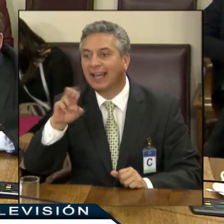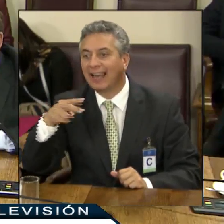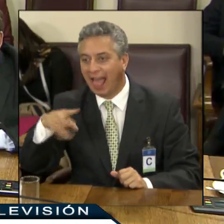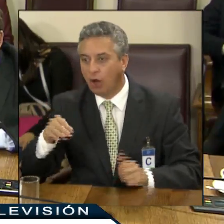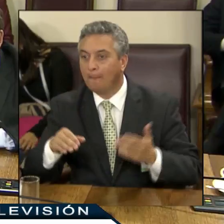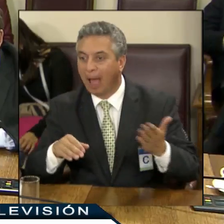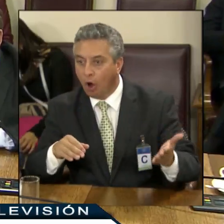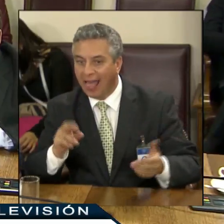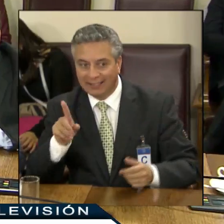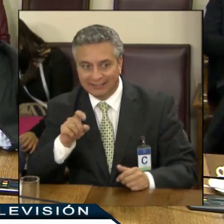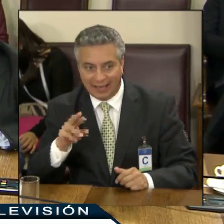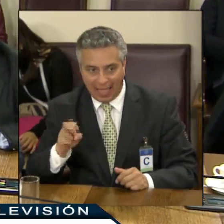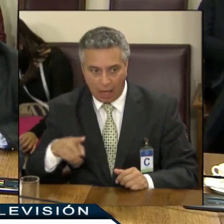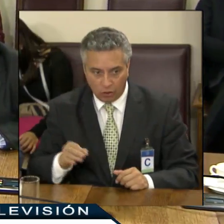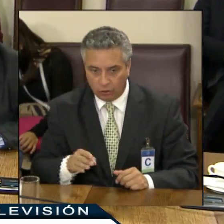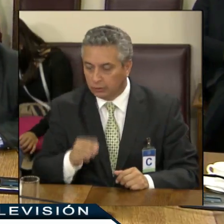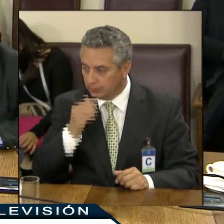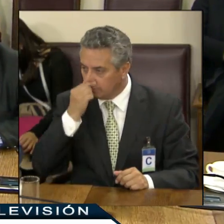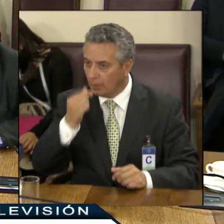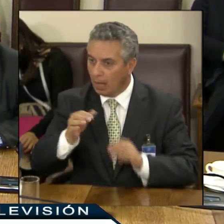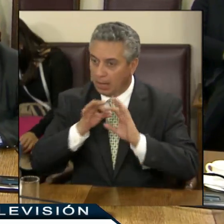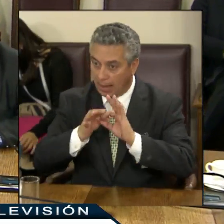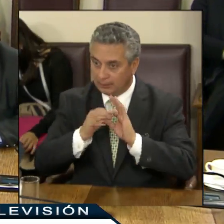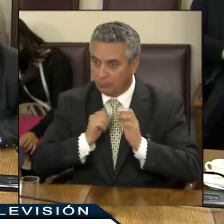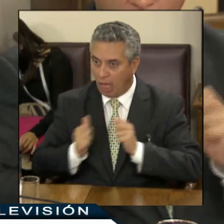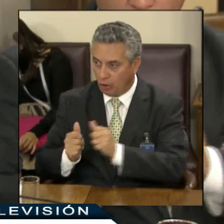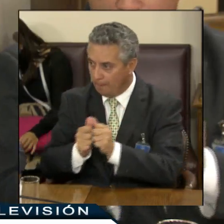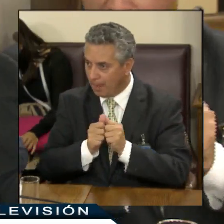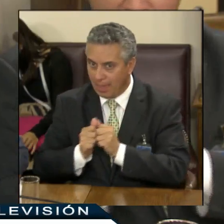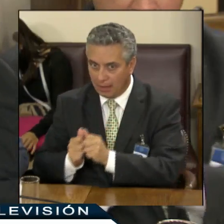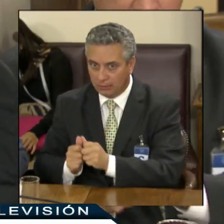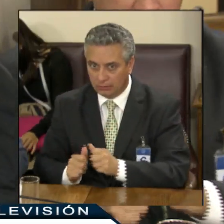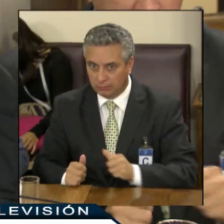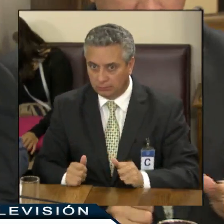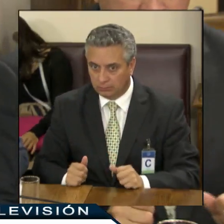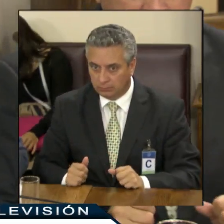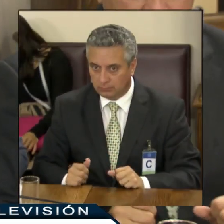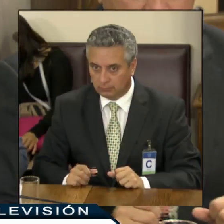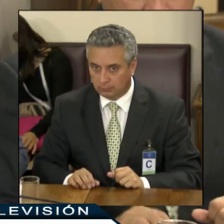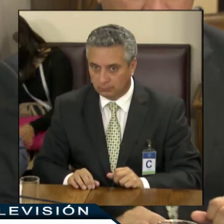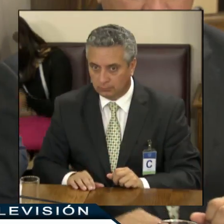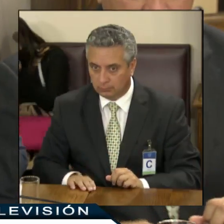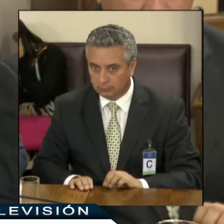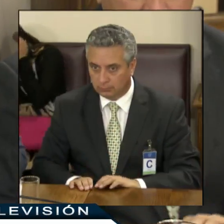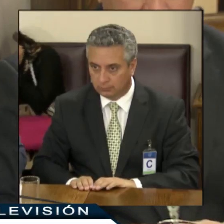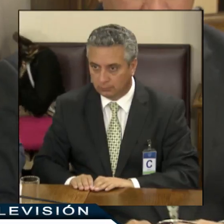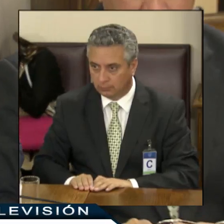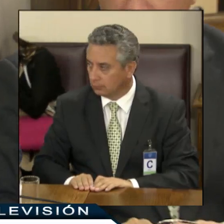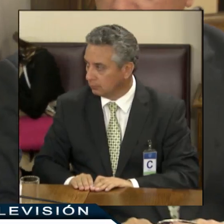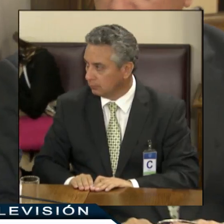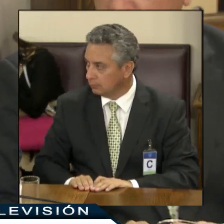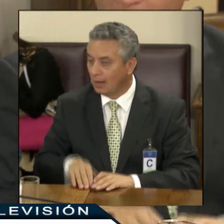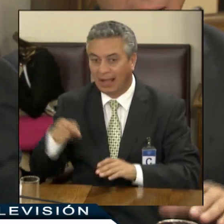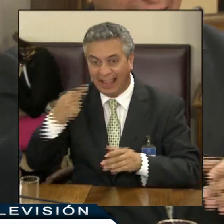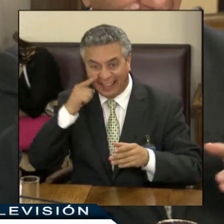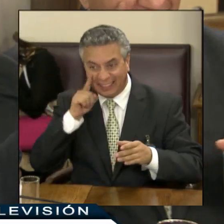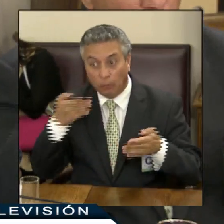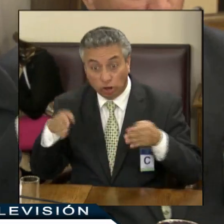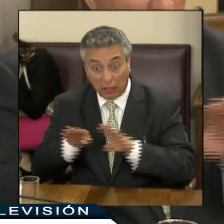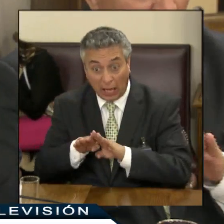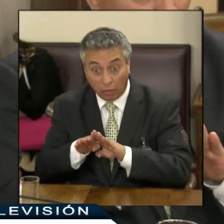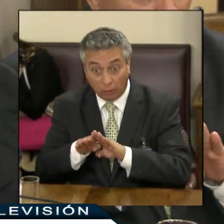Paola Serrano Ya gracias por acompañarnos estamos estamos cerrando